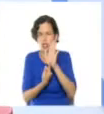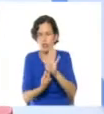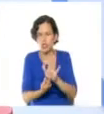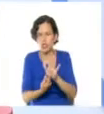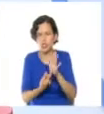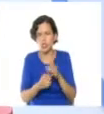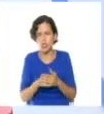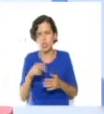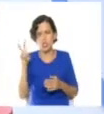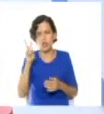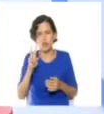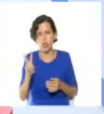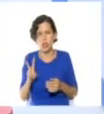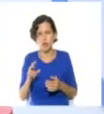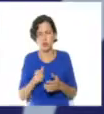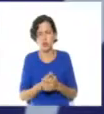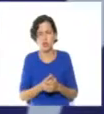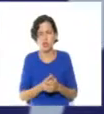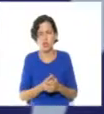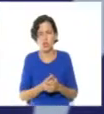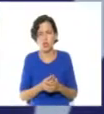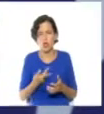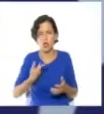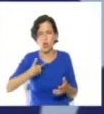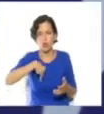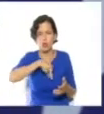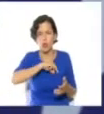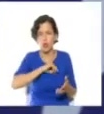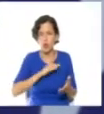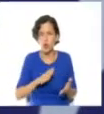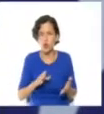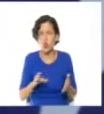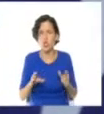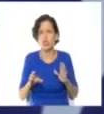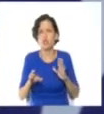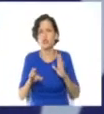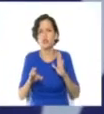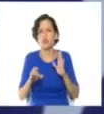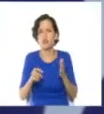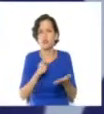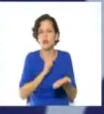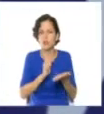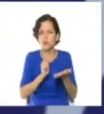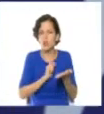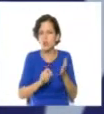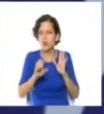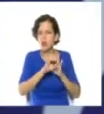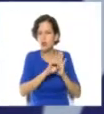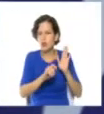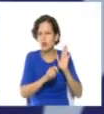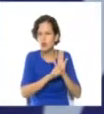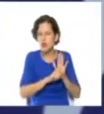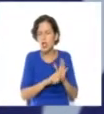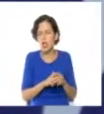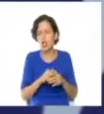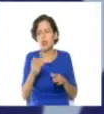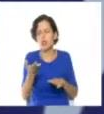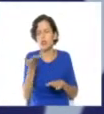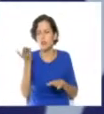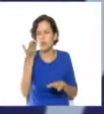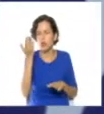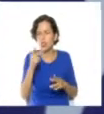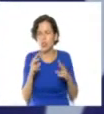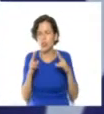representa en Venezuela como nuestra Carta Magna, como nuestro texto constitucional, y es